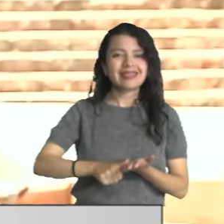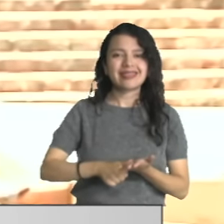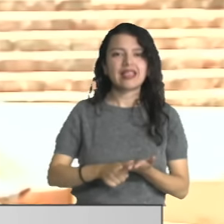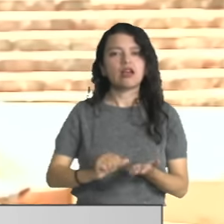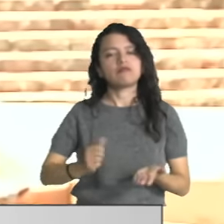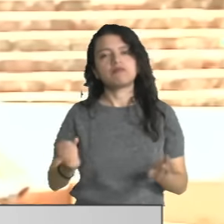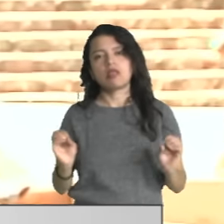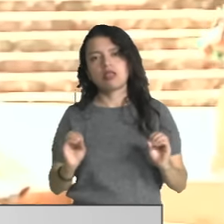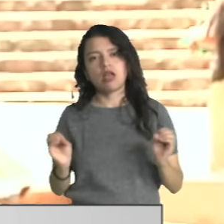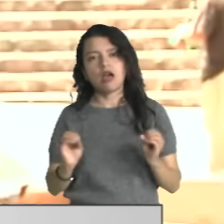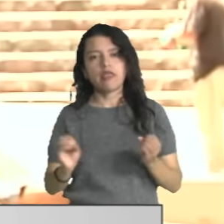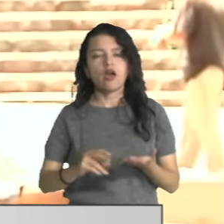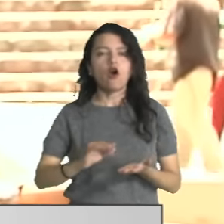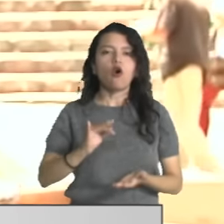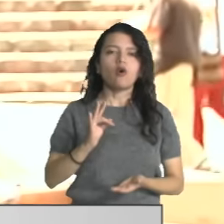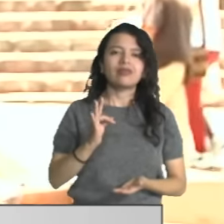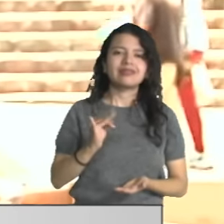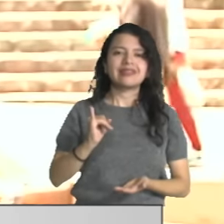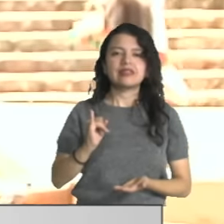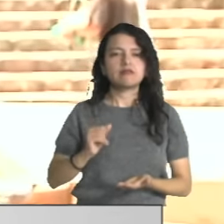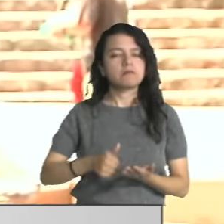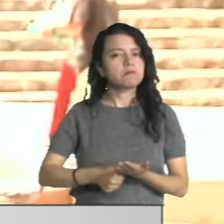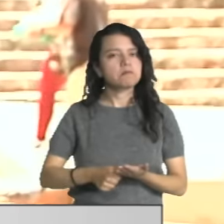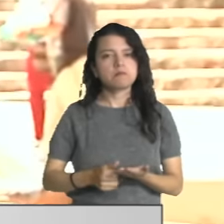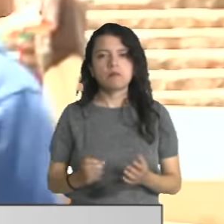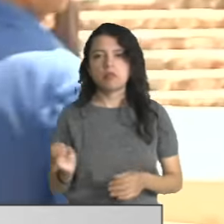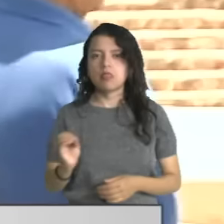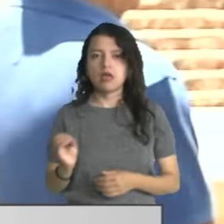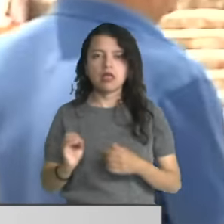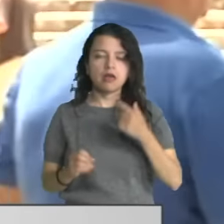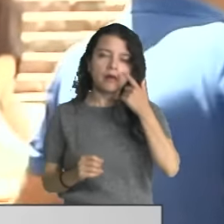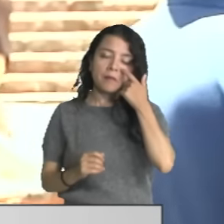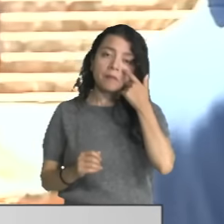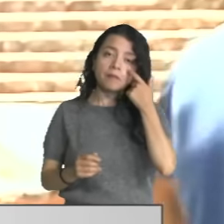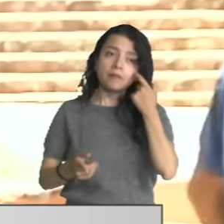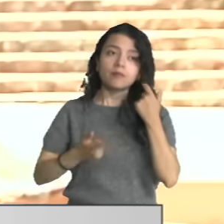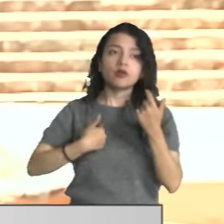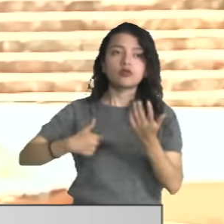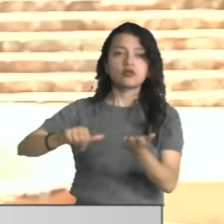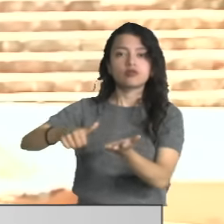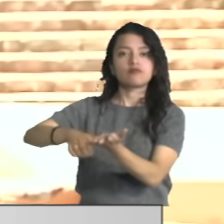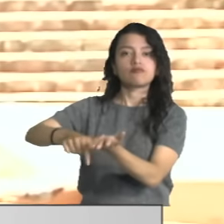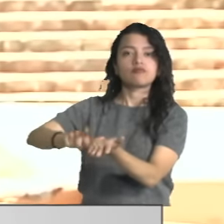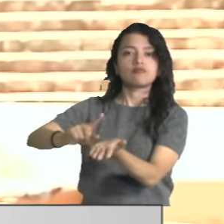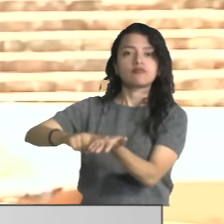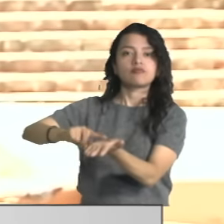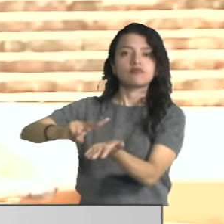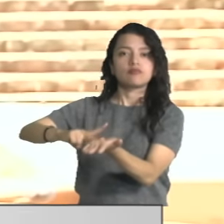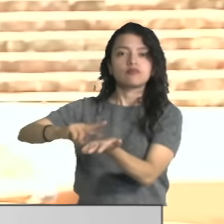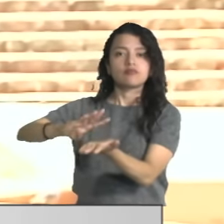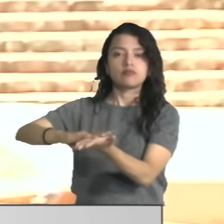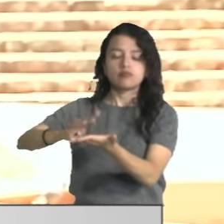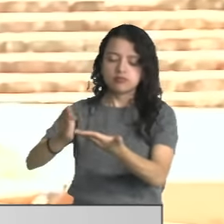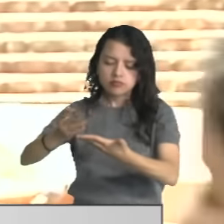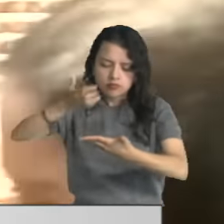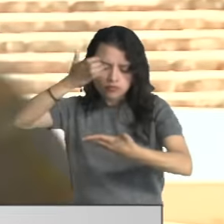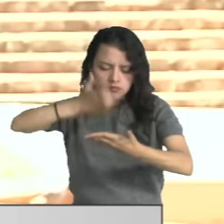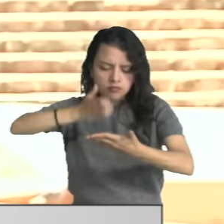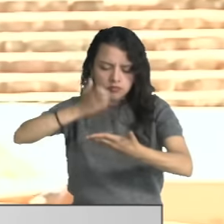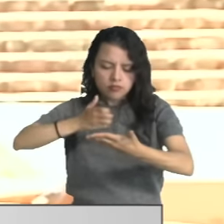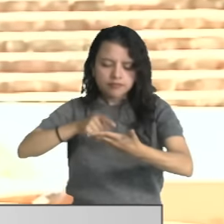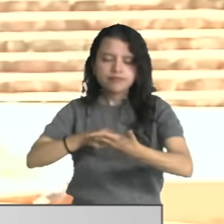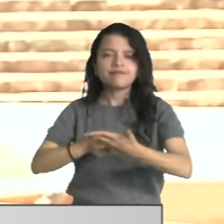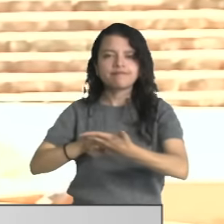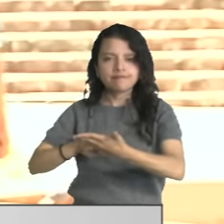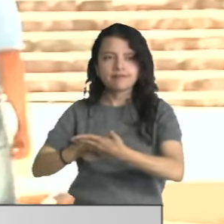de identificación, razón por la cual se hizo la corroboración de la, de la dactiloscopia y se verificó que no